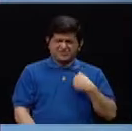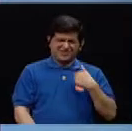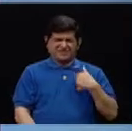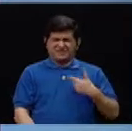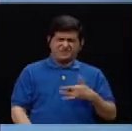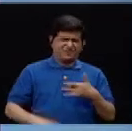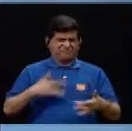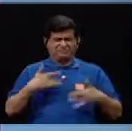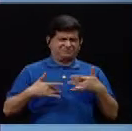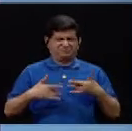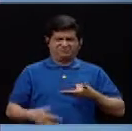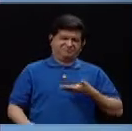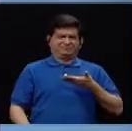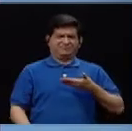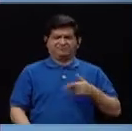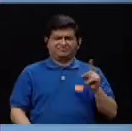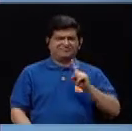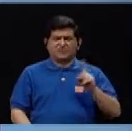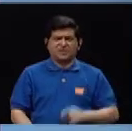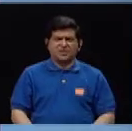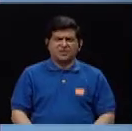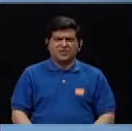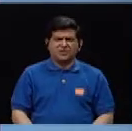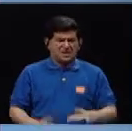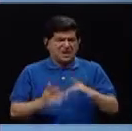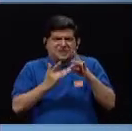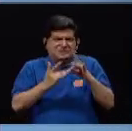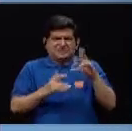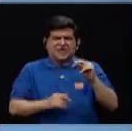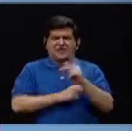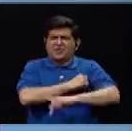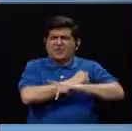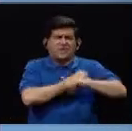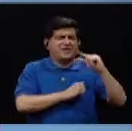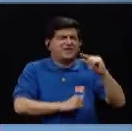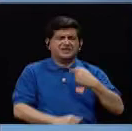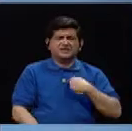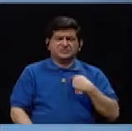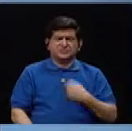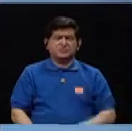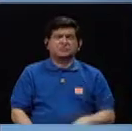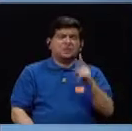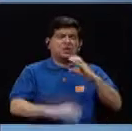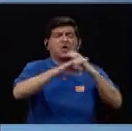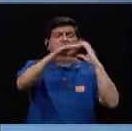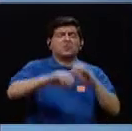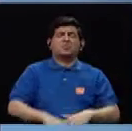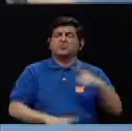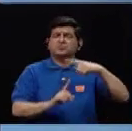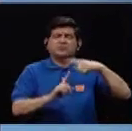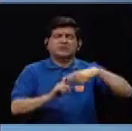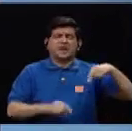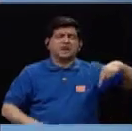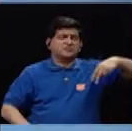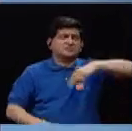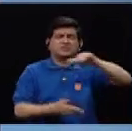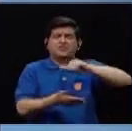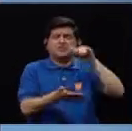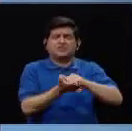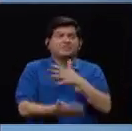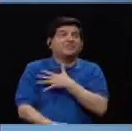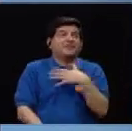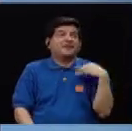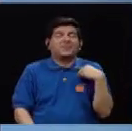creérmela, incluso ahora no soy nada particular, este es un país pequeñito, yo me subo en un bus, agarro un taxi, camino en San José,